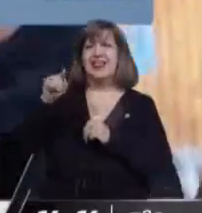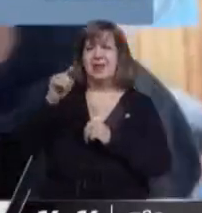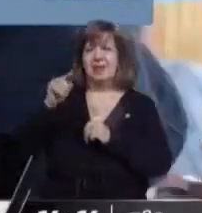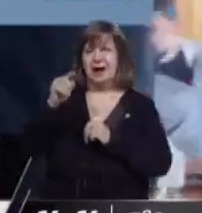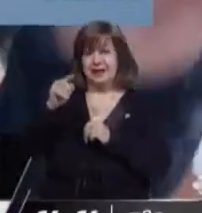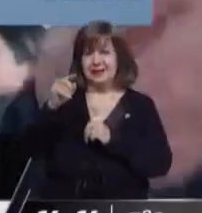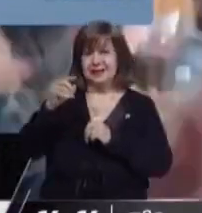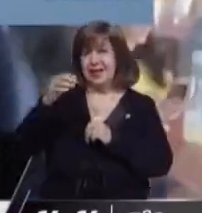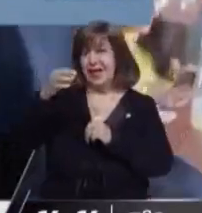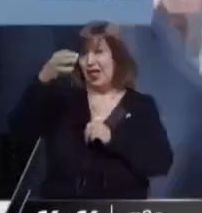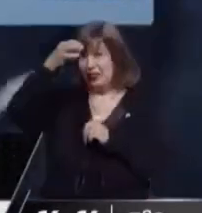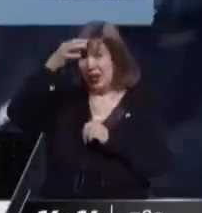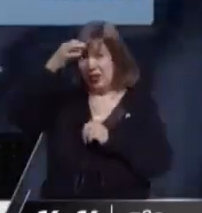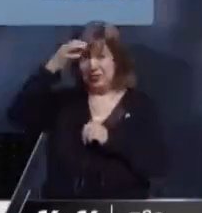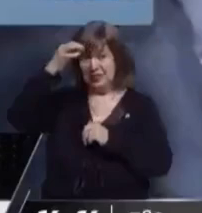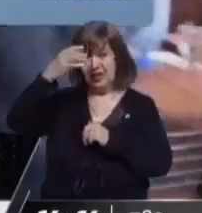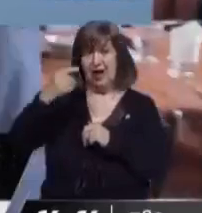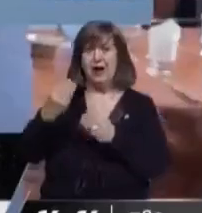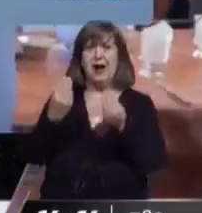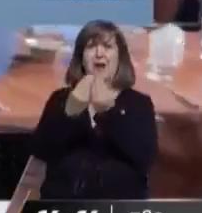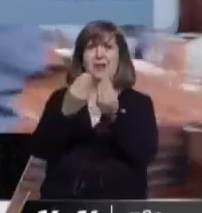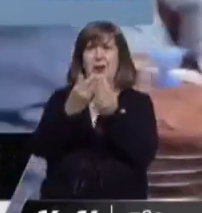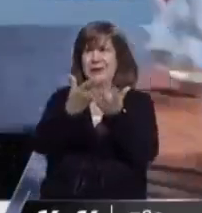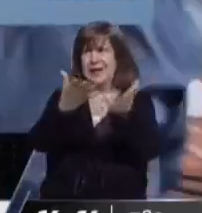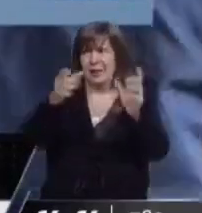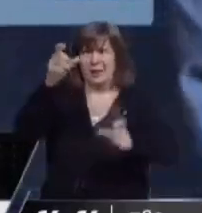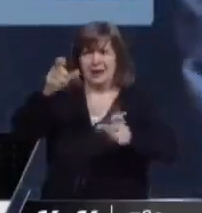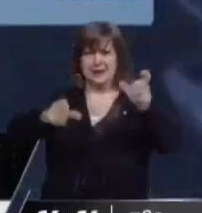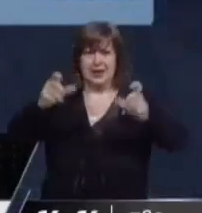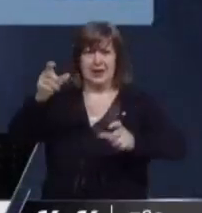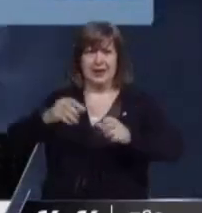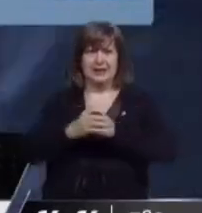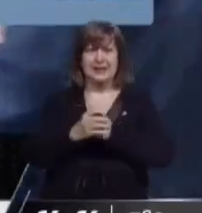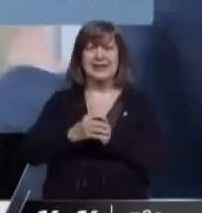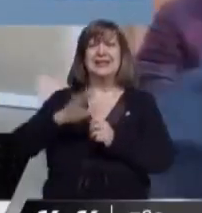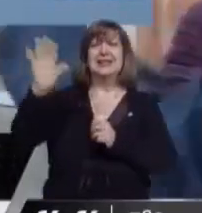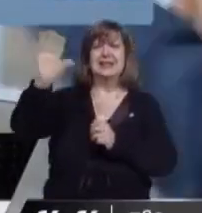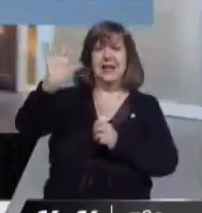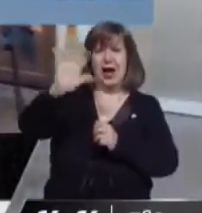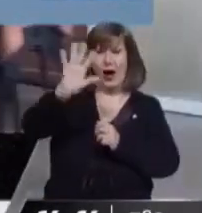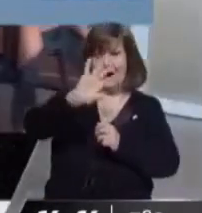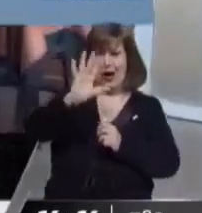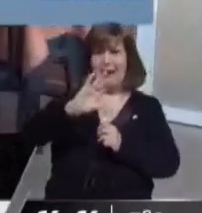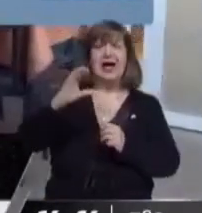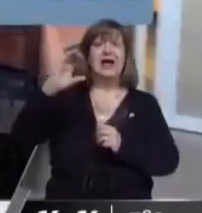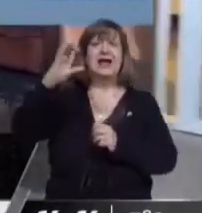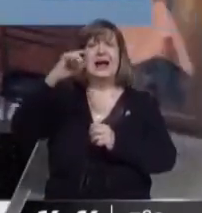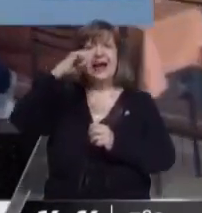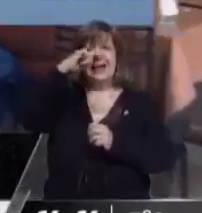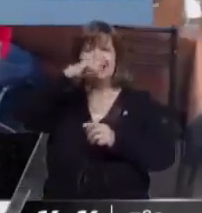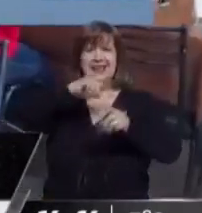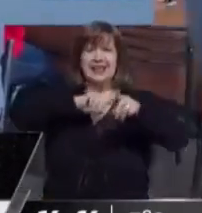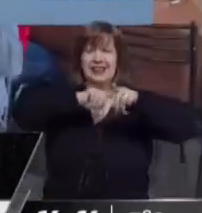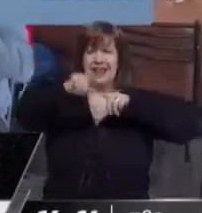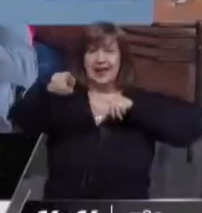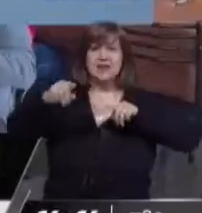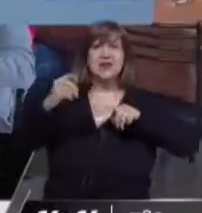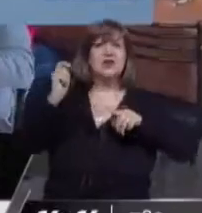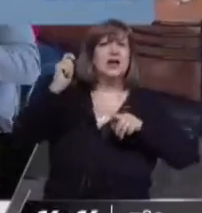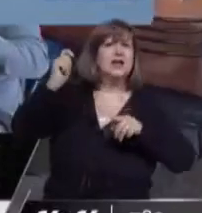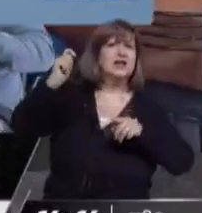12 en toda la villa miren esto Hola gente los saludo estamos en vivo para canal 7 como 50 tenemos gente de